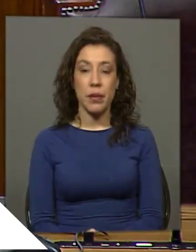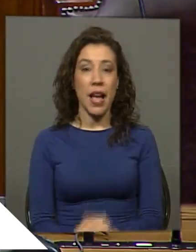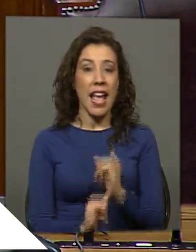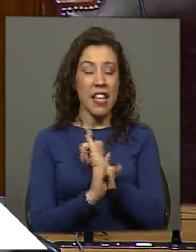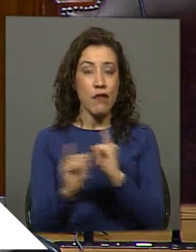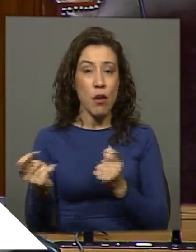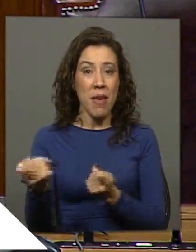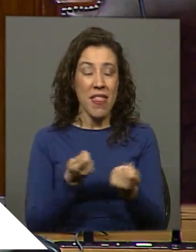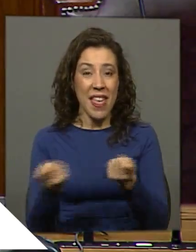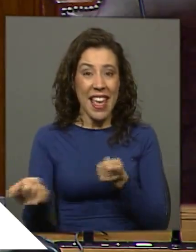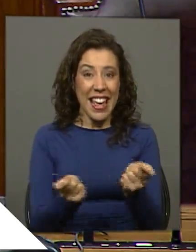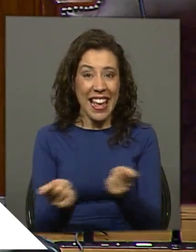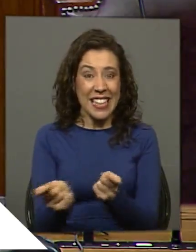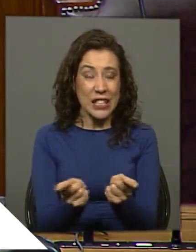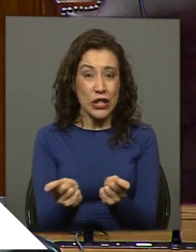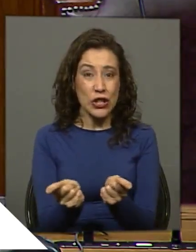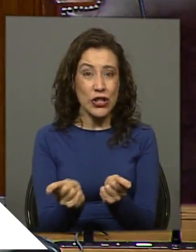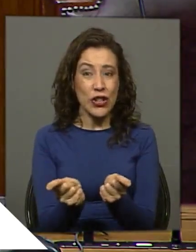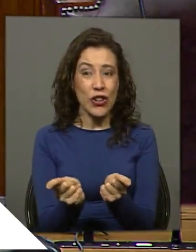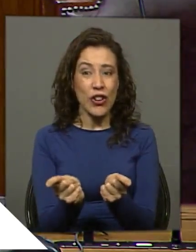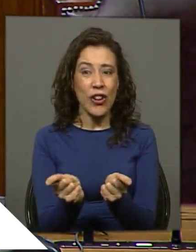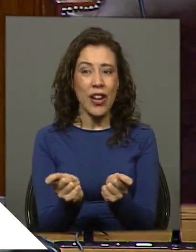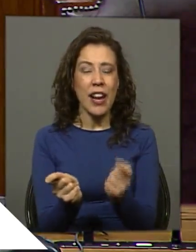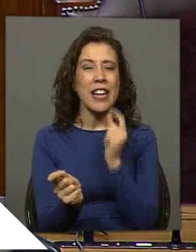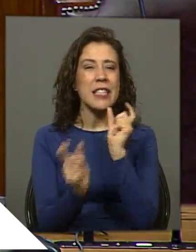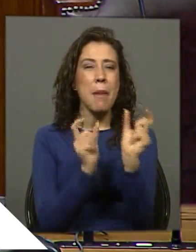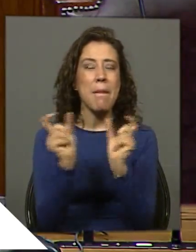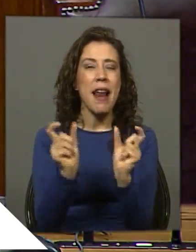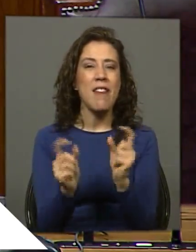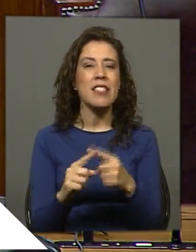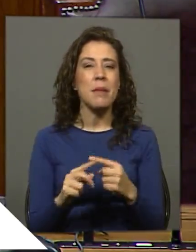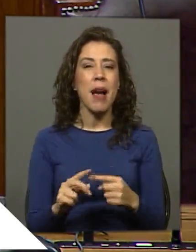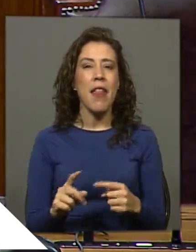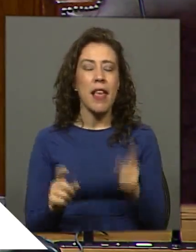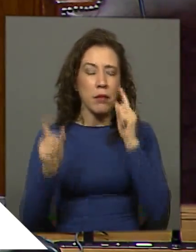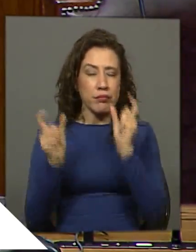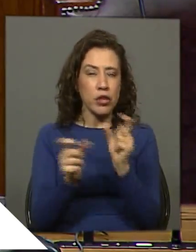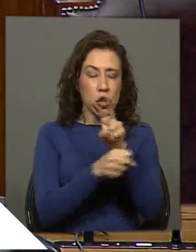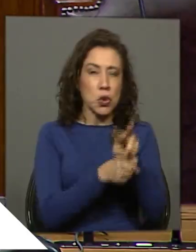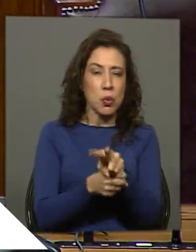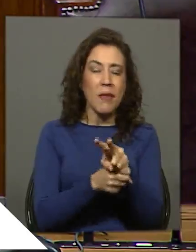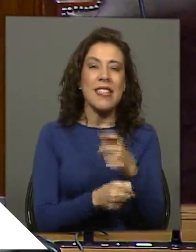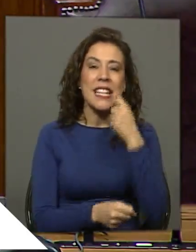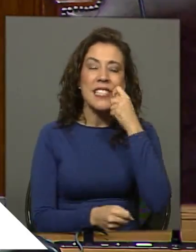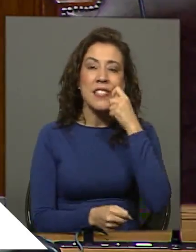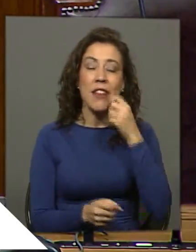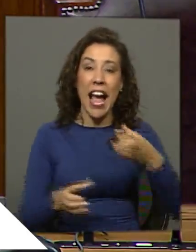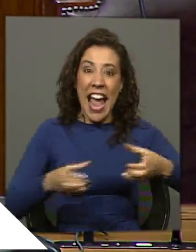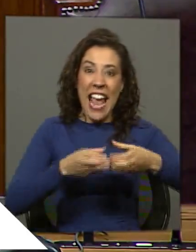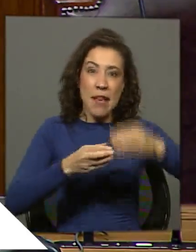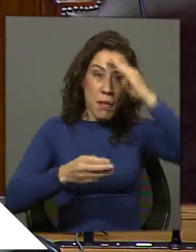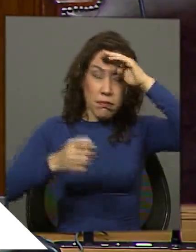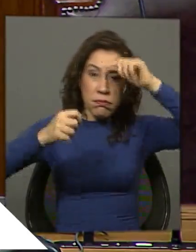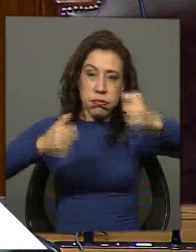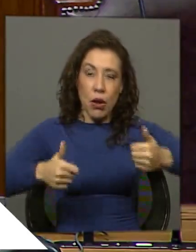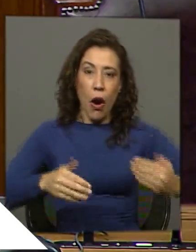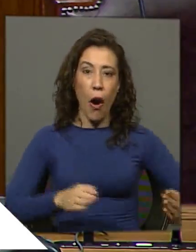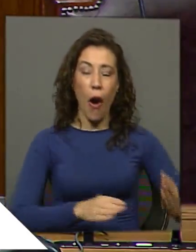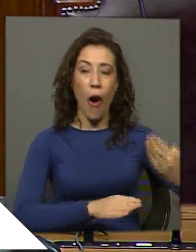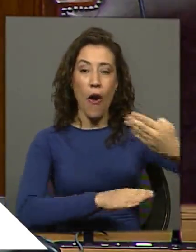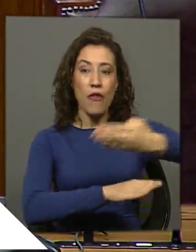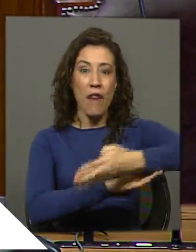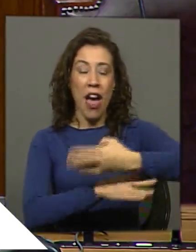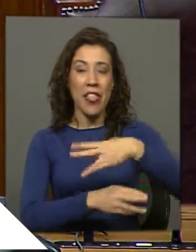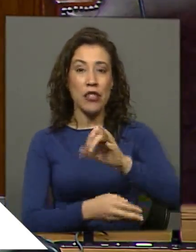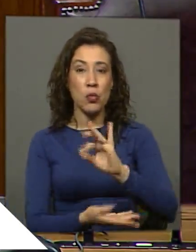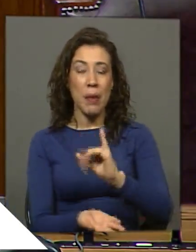informe de gestión en esta jerga de los reguladores y de los supervisores significa que va un equipo de la